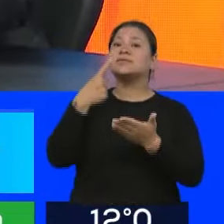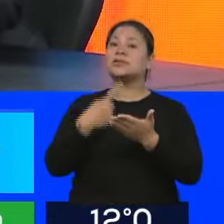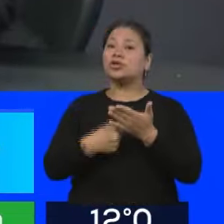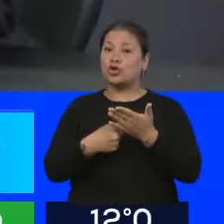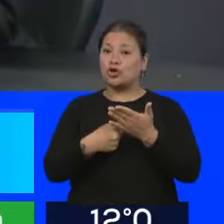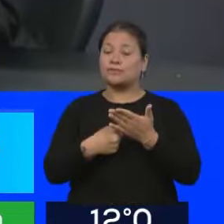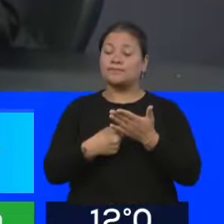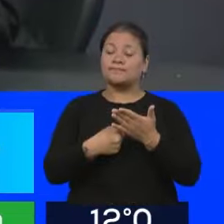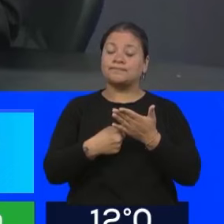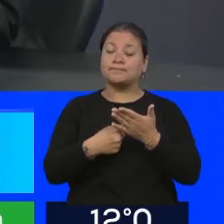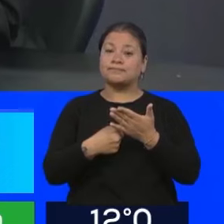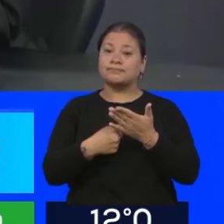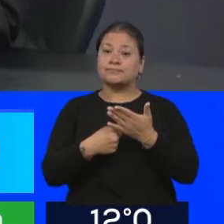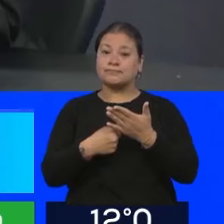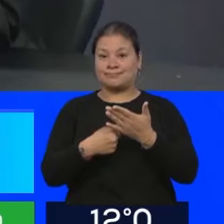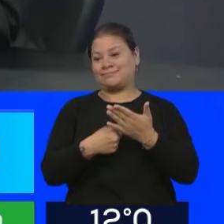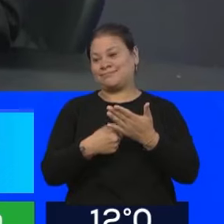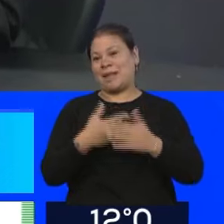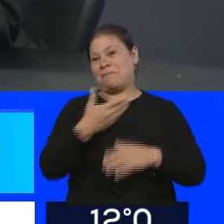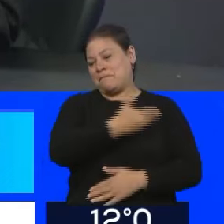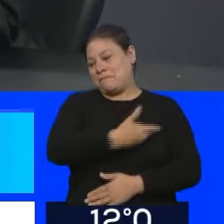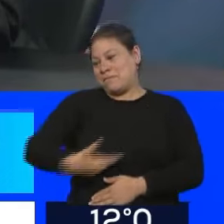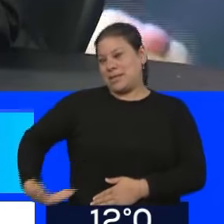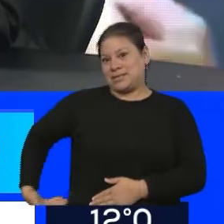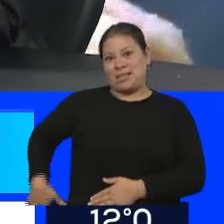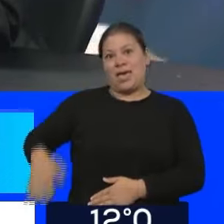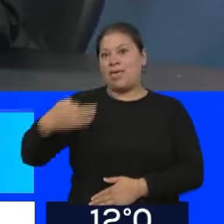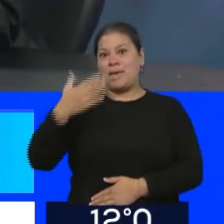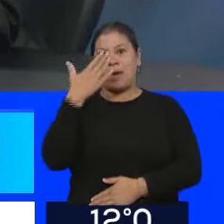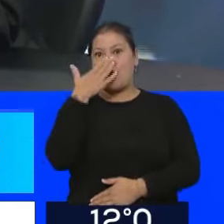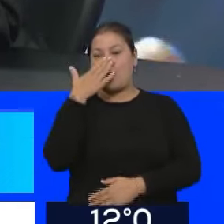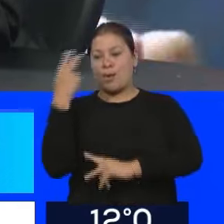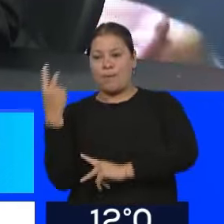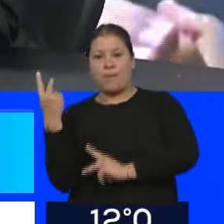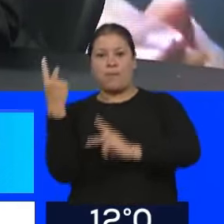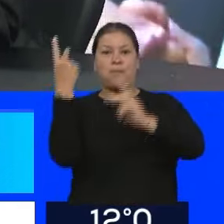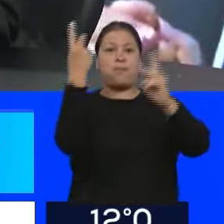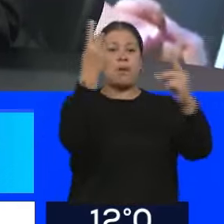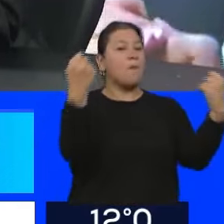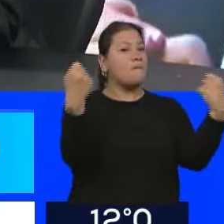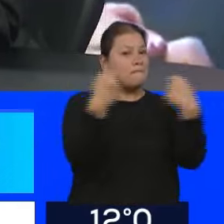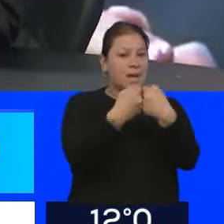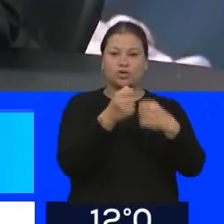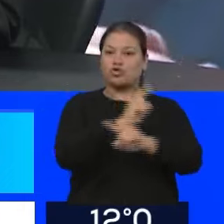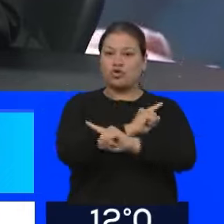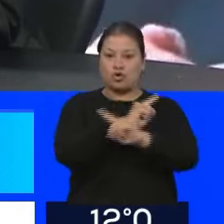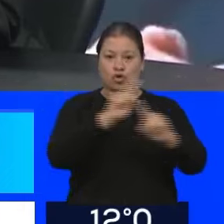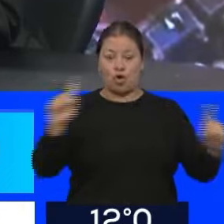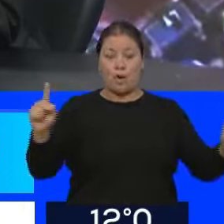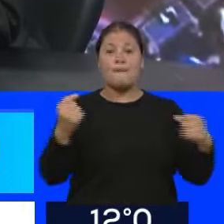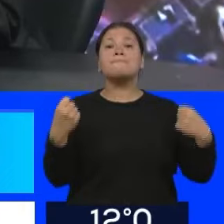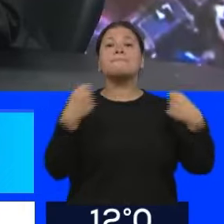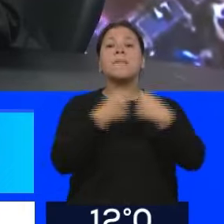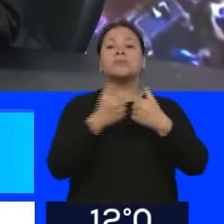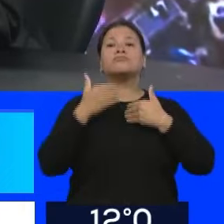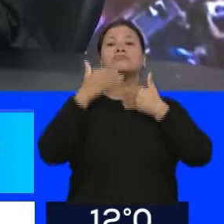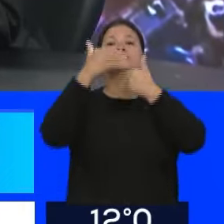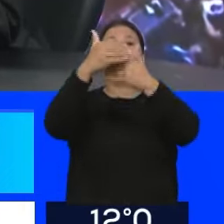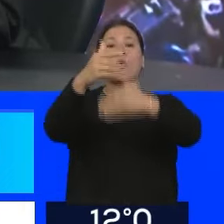más importante del Estado, en este caso el presidente, esté allí, pero va a ser sin pacto. El pacto ha pasado para el 20 de